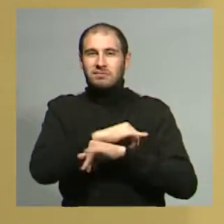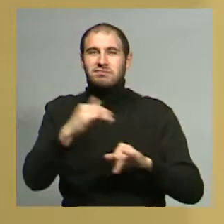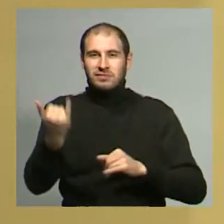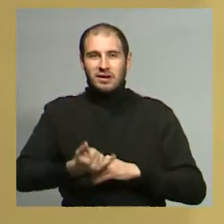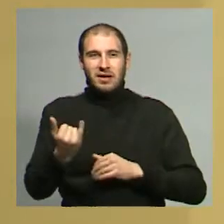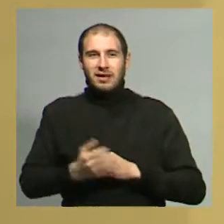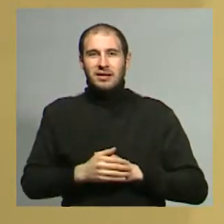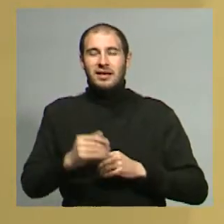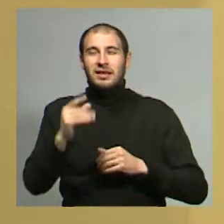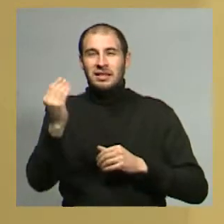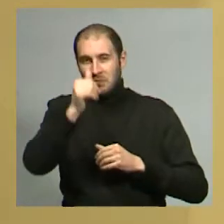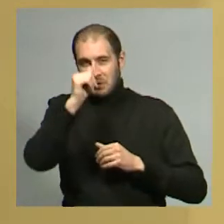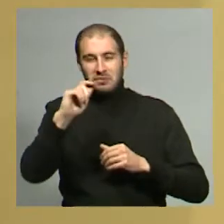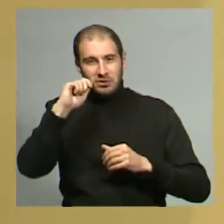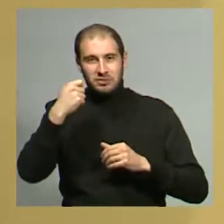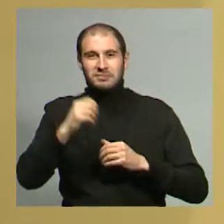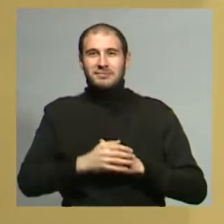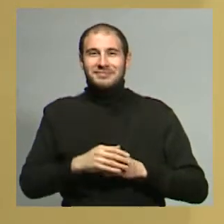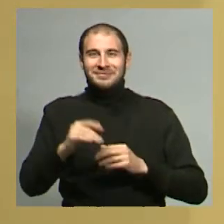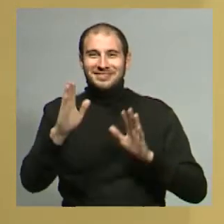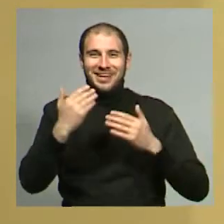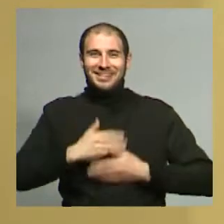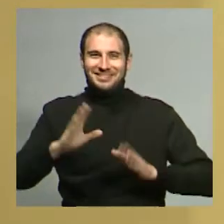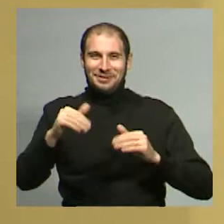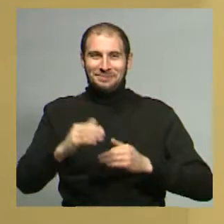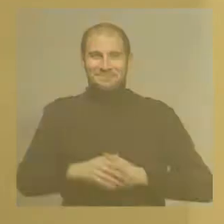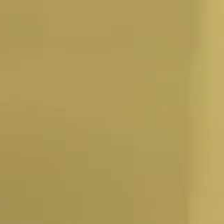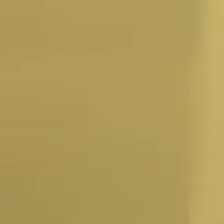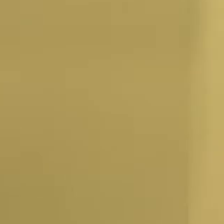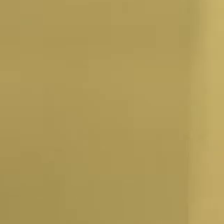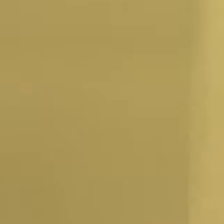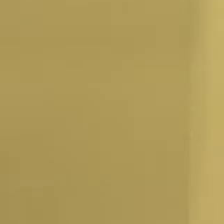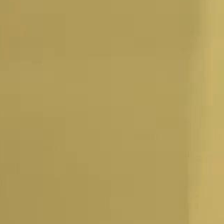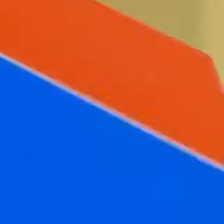más información. Que pases una buena noche, que descanses y buena jornada.